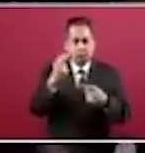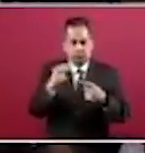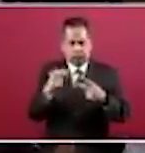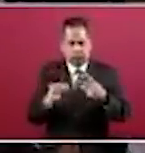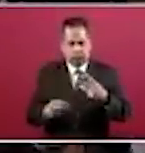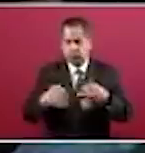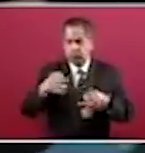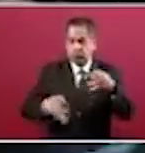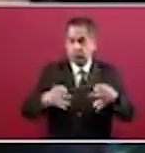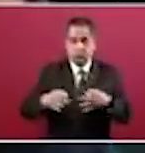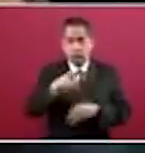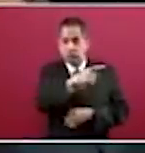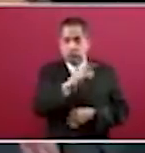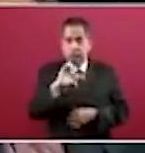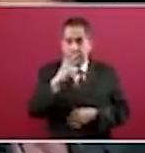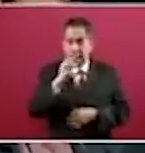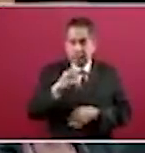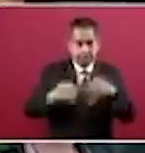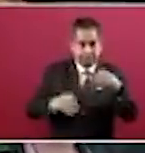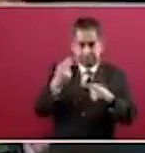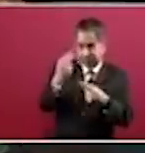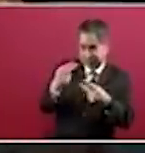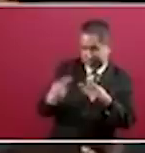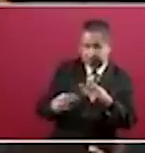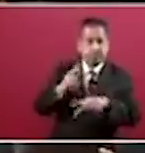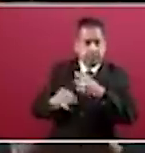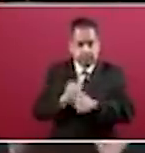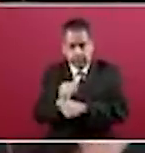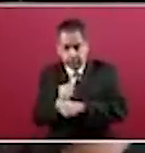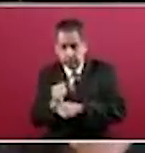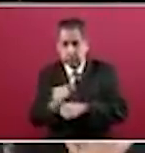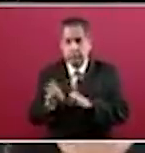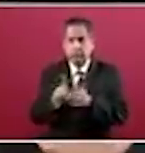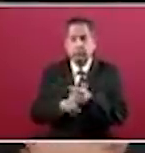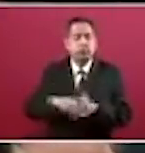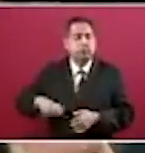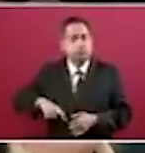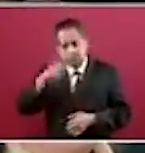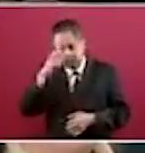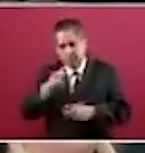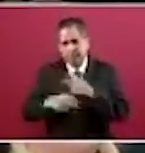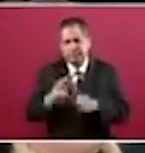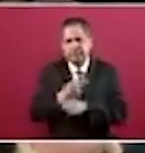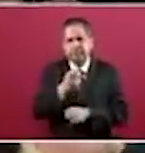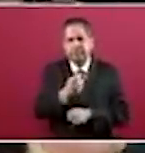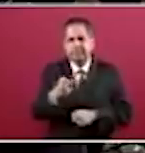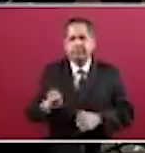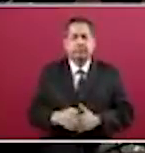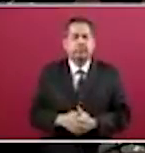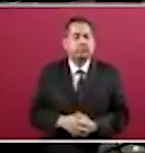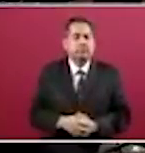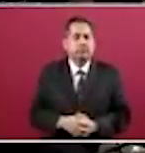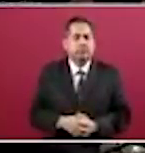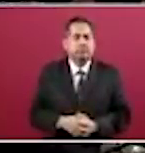salieron durante el juicio del Chapo. ¿Se les va a investigar? ¿Cuál es la postura del gobierno mexicano? ¿Qué va a pasar con ellos? Pues